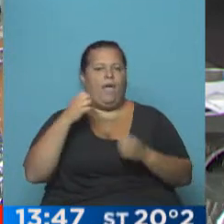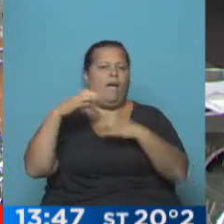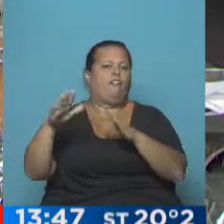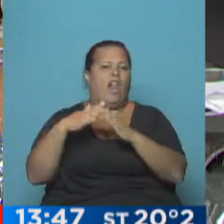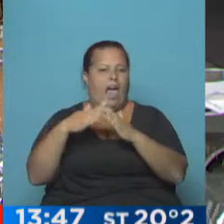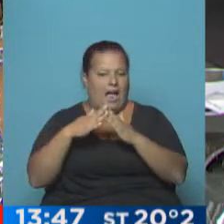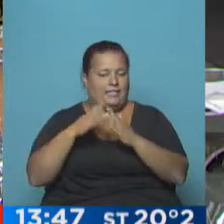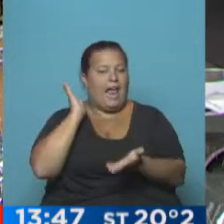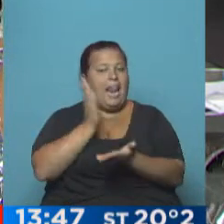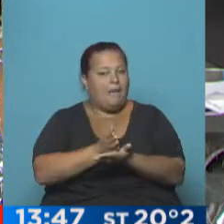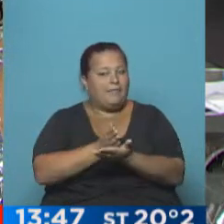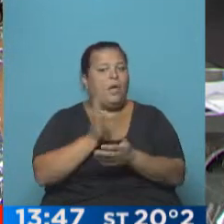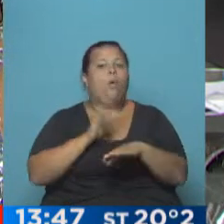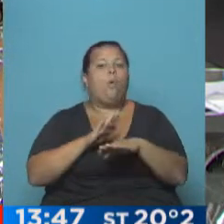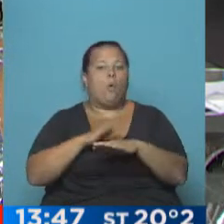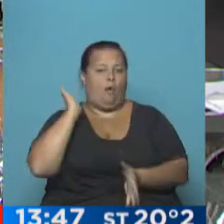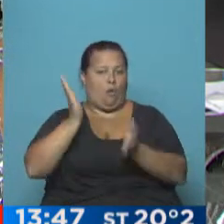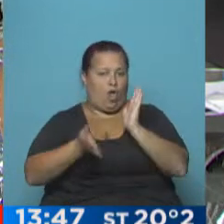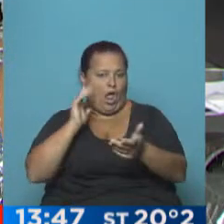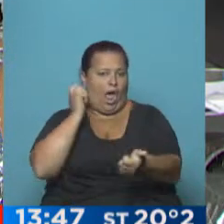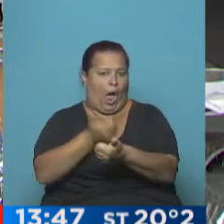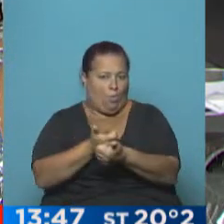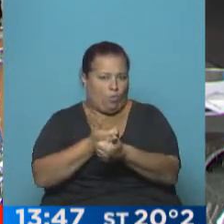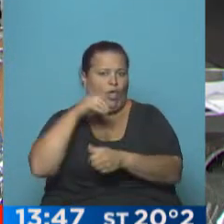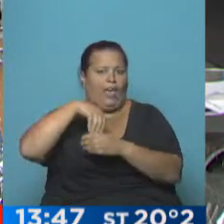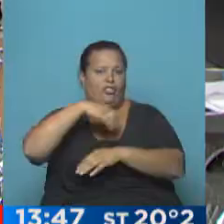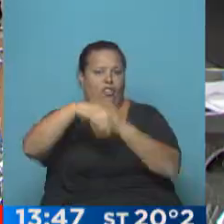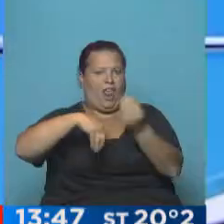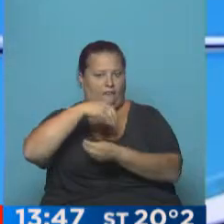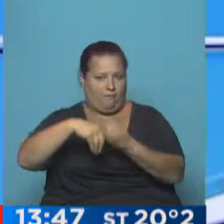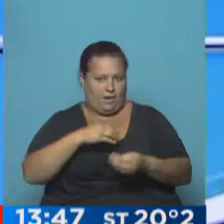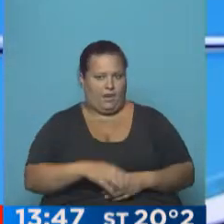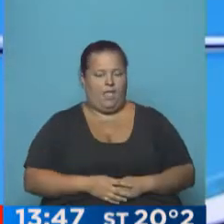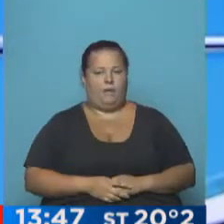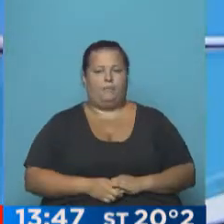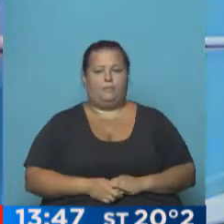hogares. La mitad es por violencia y abuso intrafamiliar.